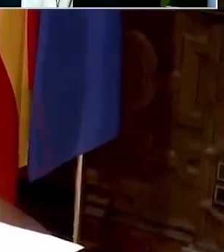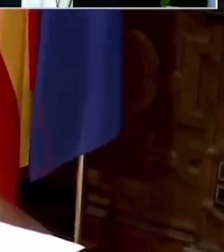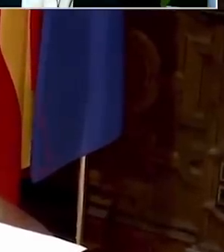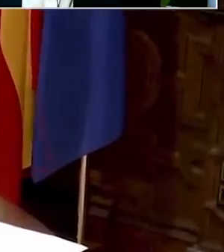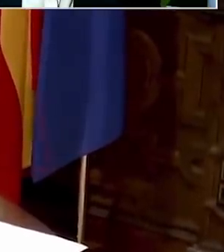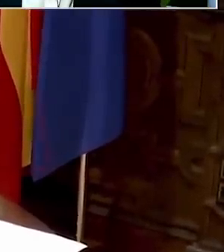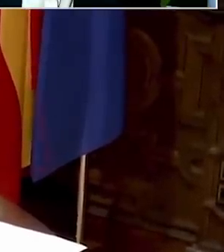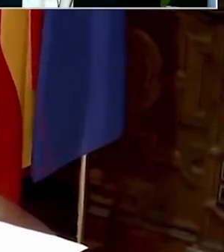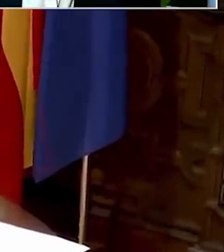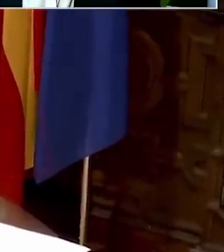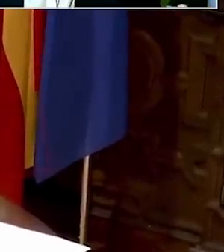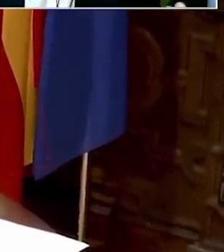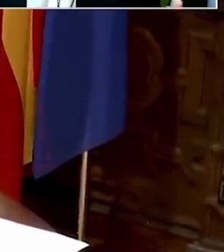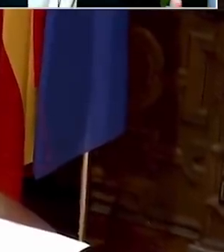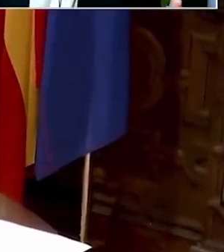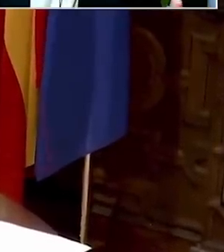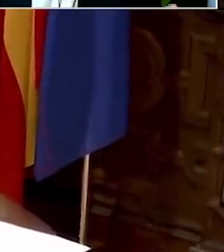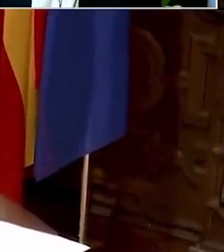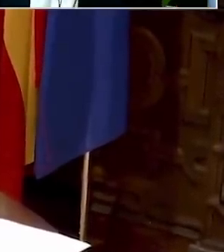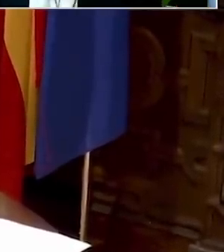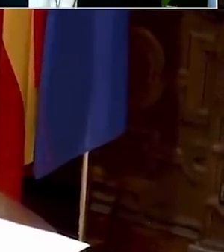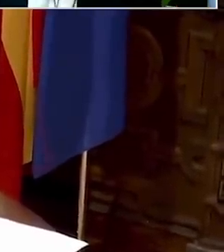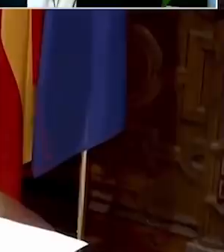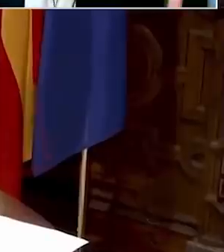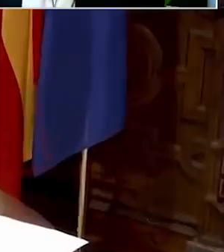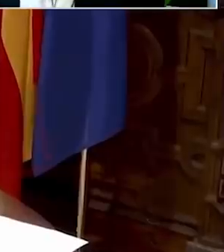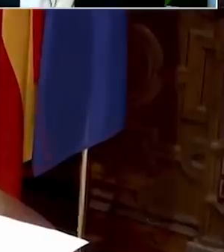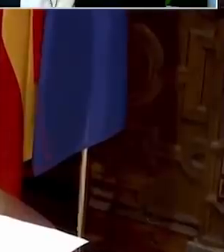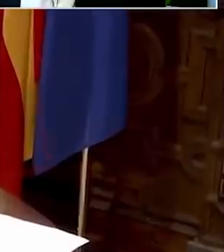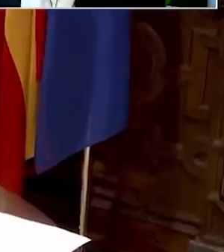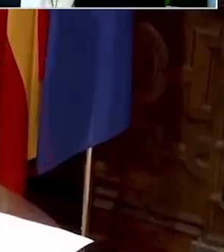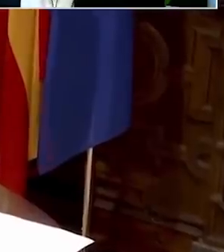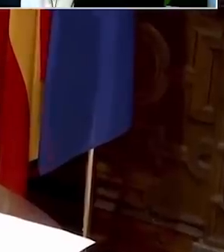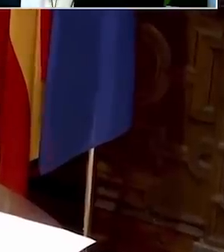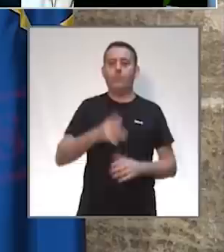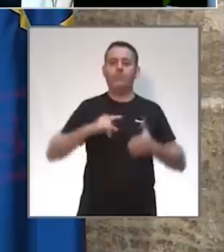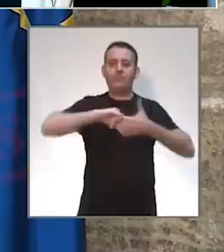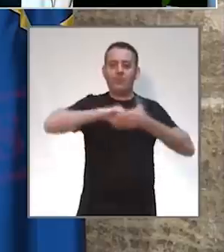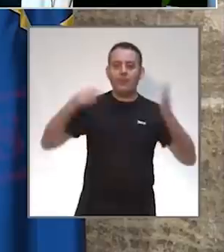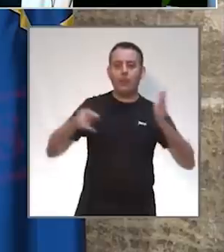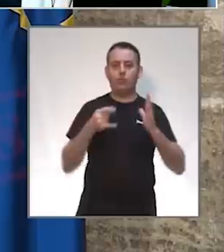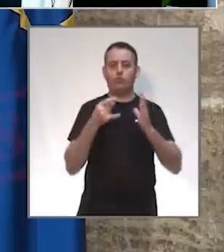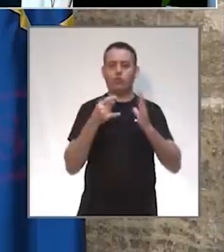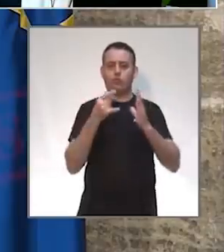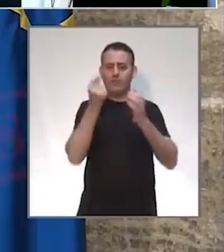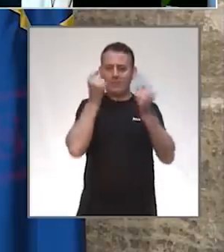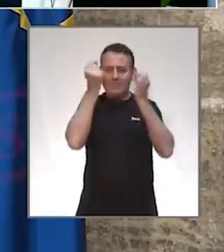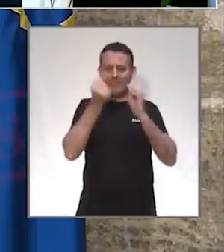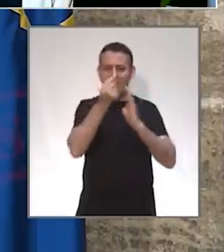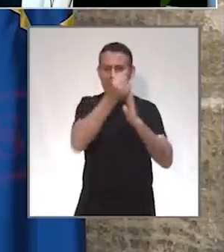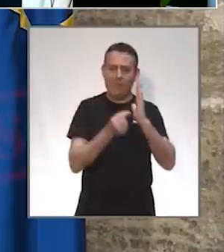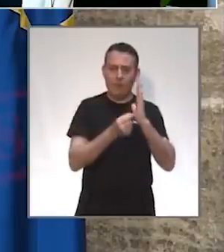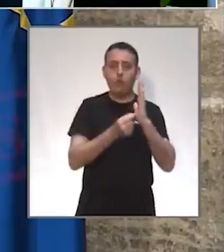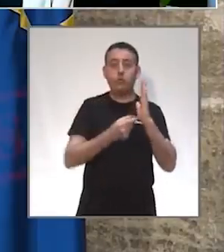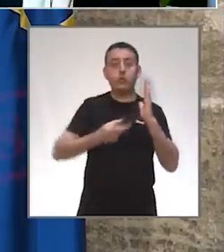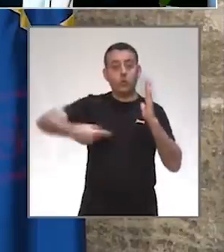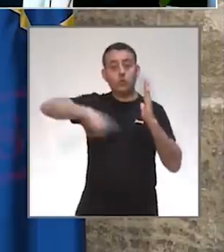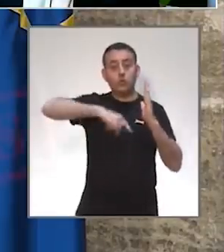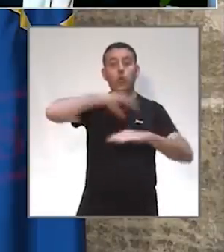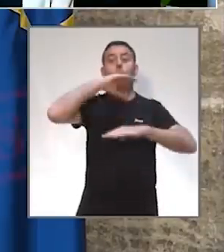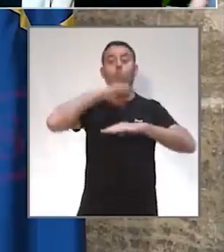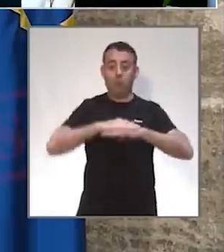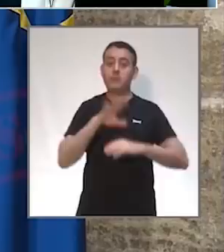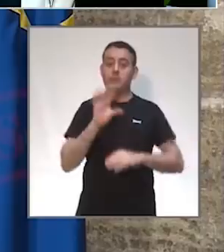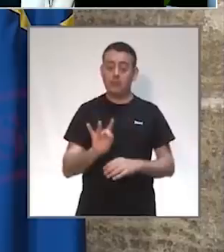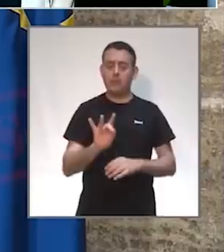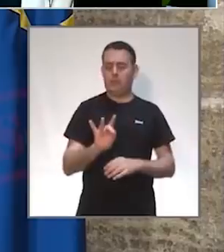palmo de narices. La pregunta es, en definitiva, ¿quién es el responsable de esto? ¿Dónde